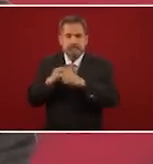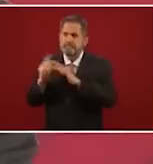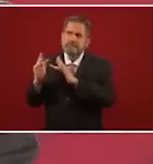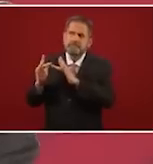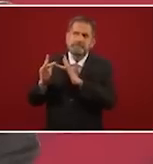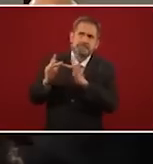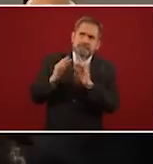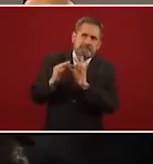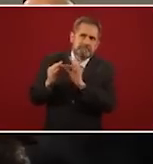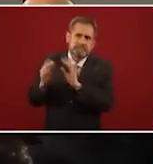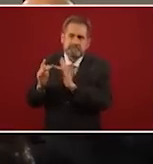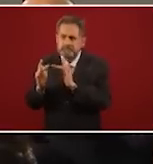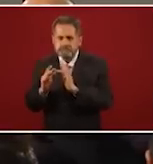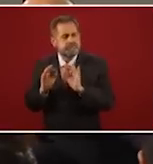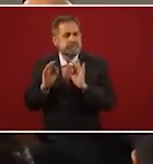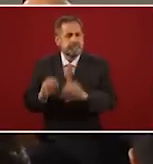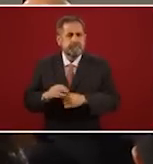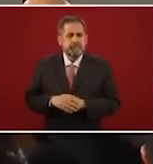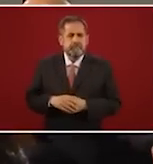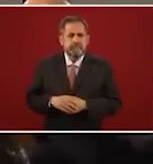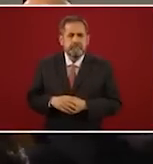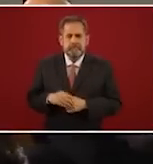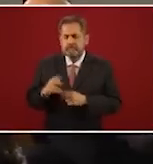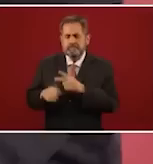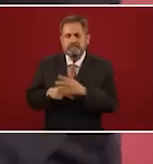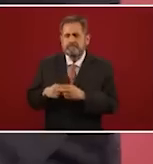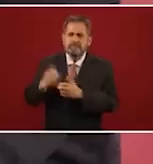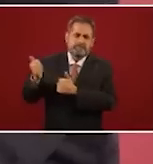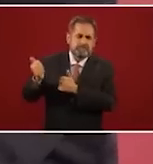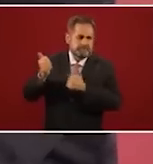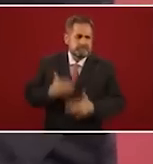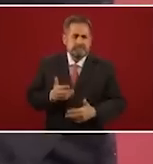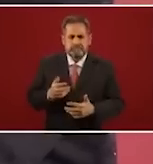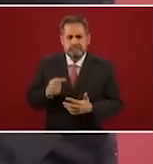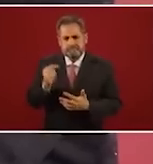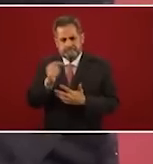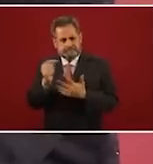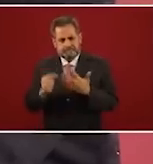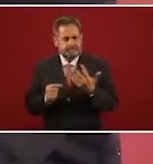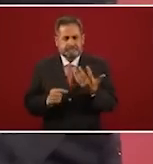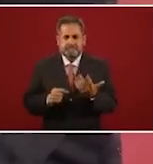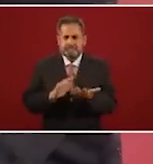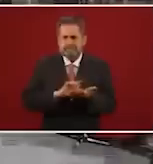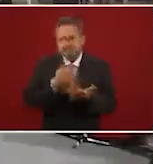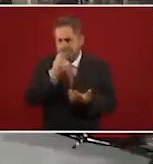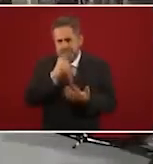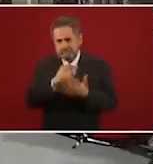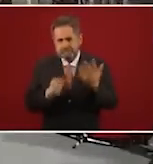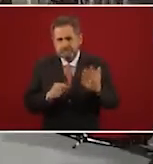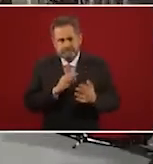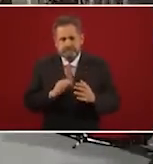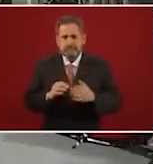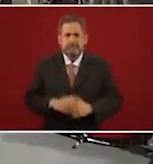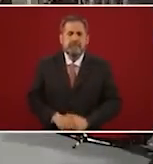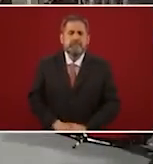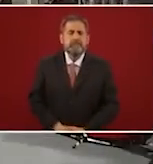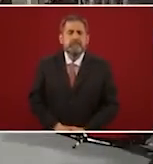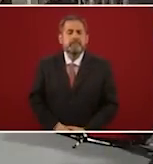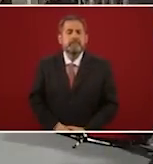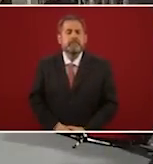comunicación y vamos a tener todos los insumos que se requieren. Sobre el tema, presidente, por favor.